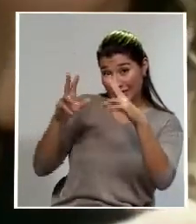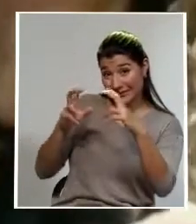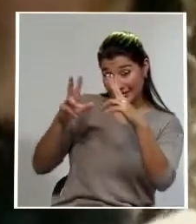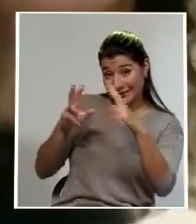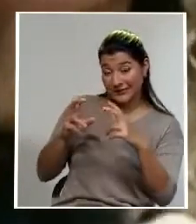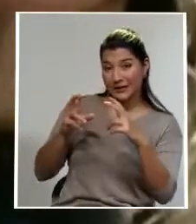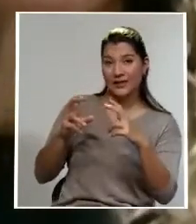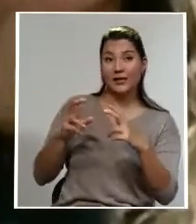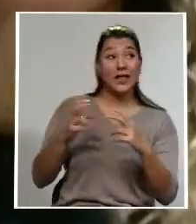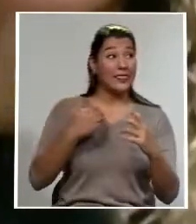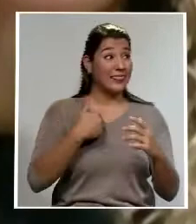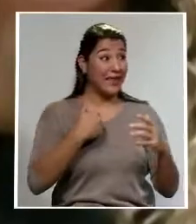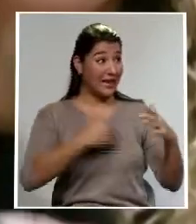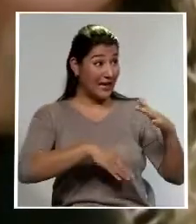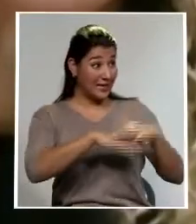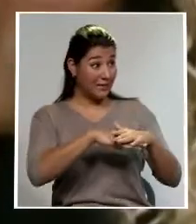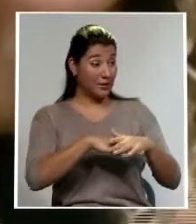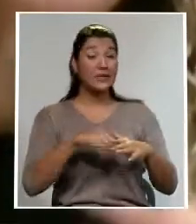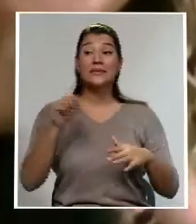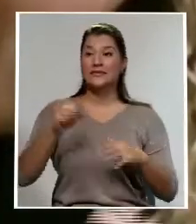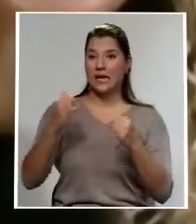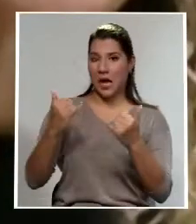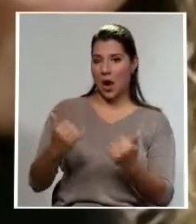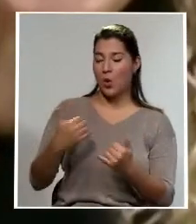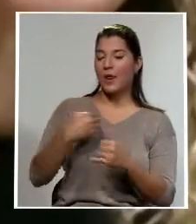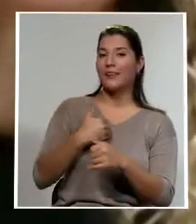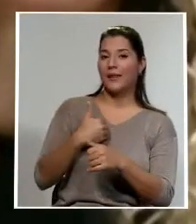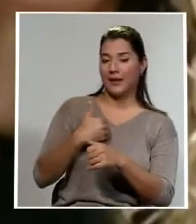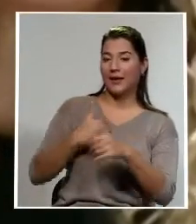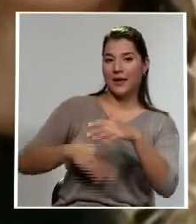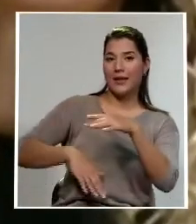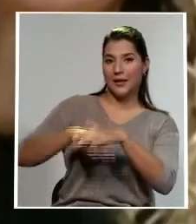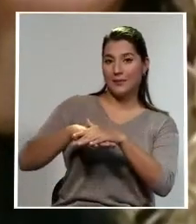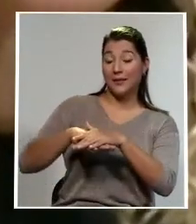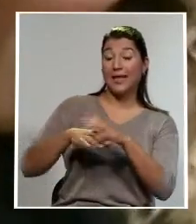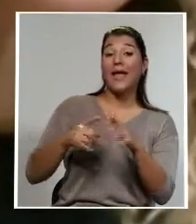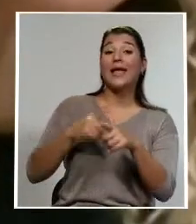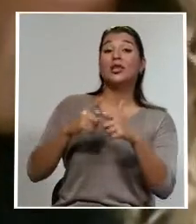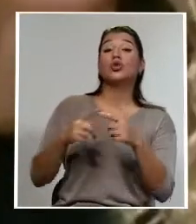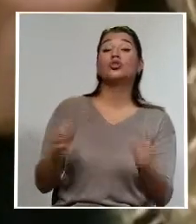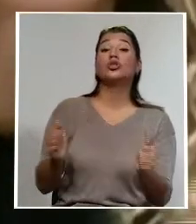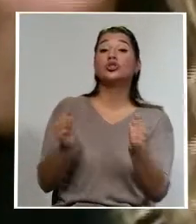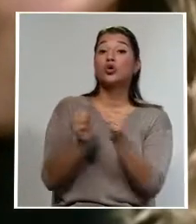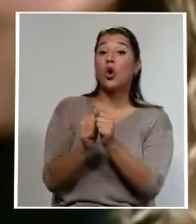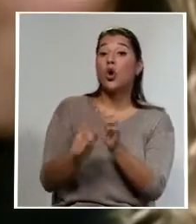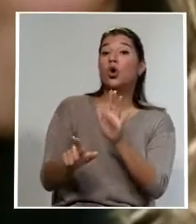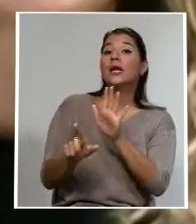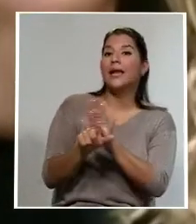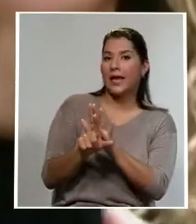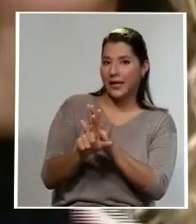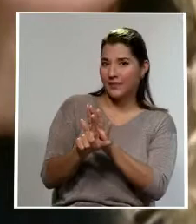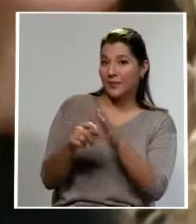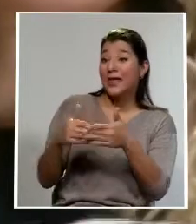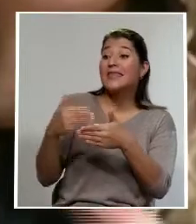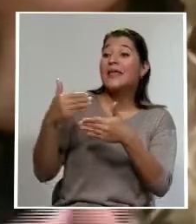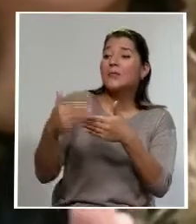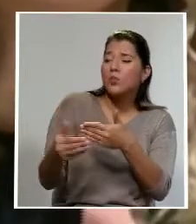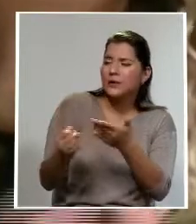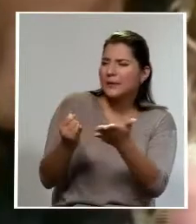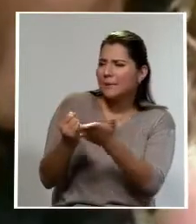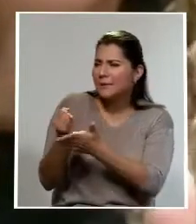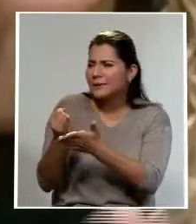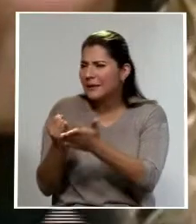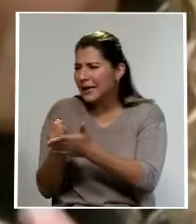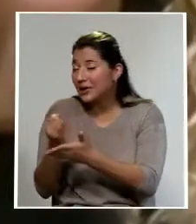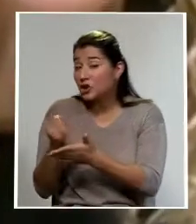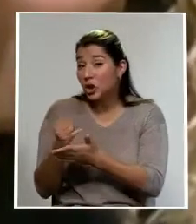participar. Hoy hay un límite. Entonces, la idea con la ley es, a partir de estudios y criterios técnicos, se